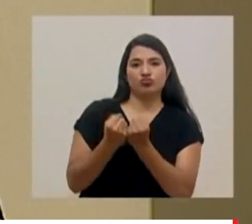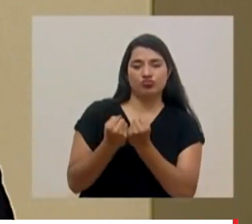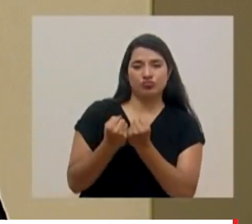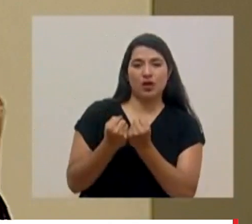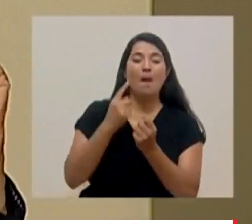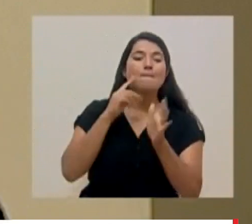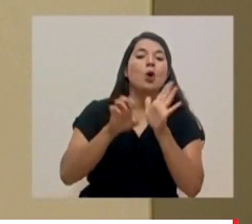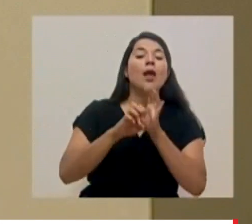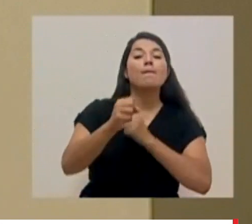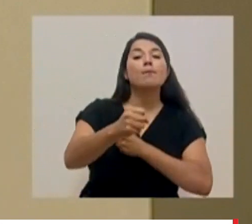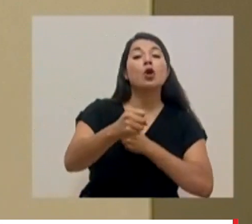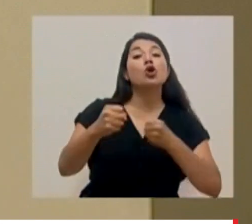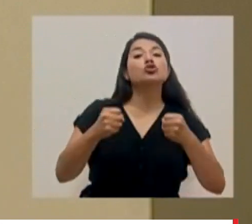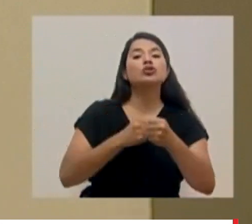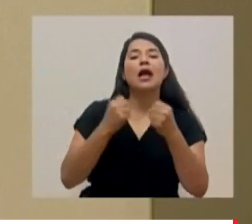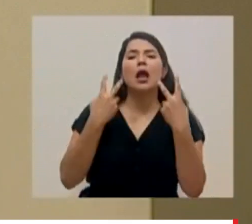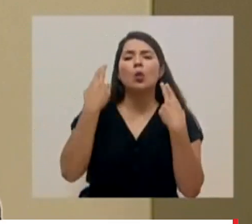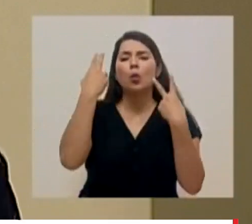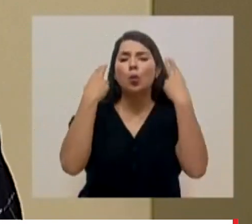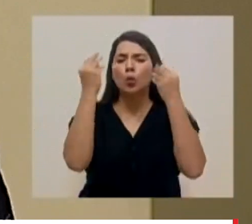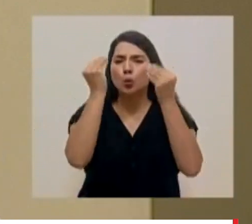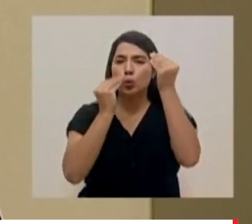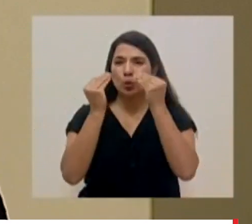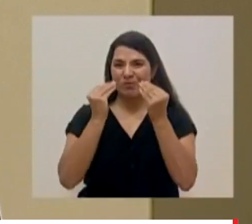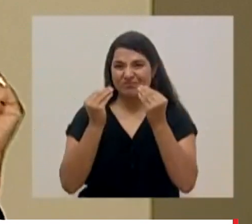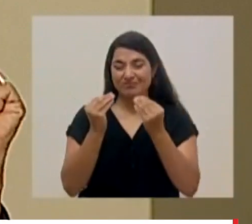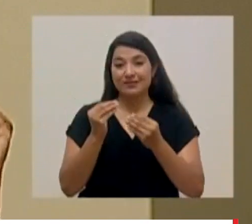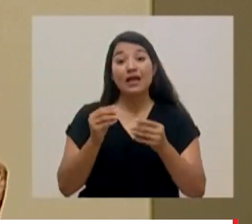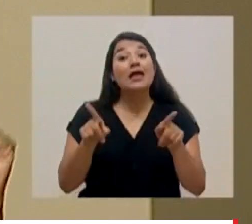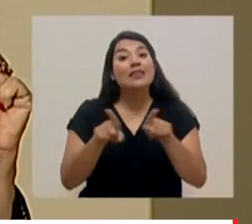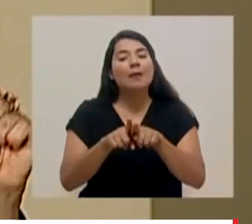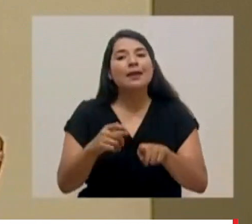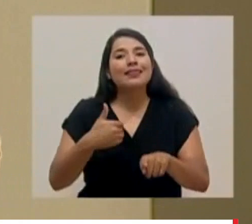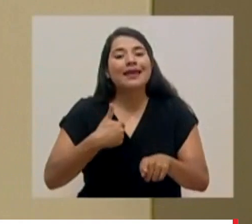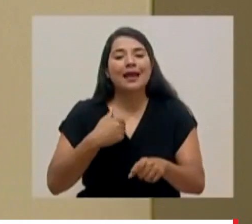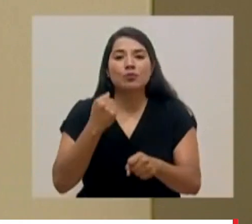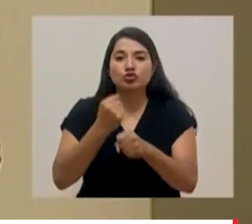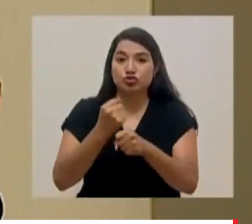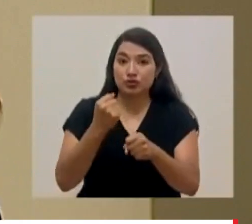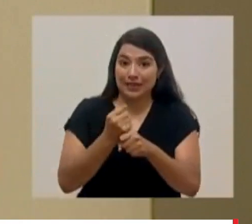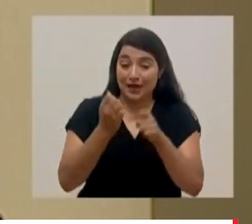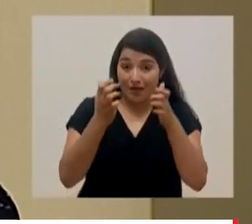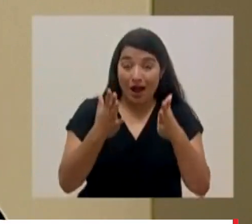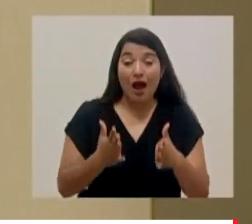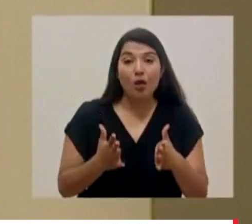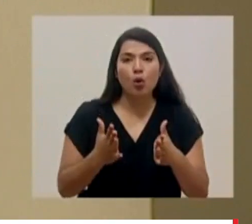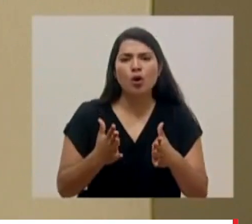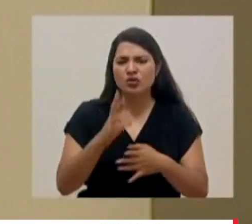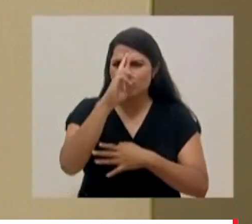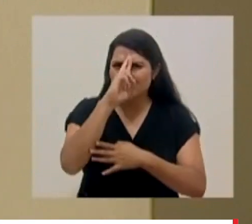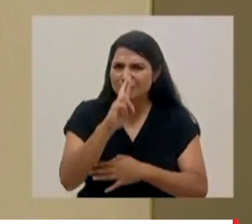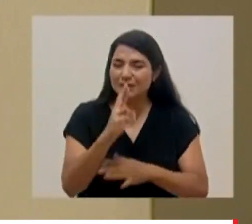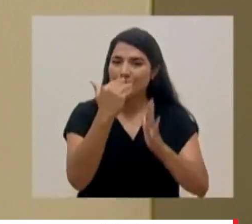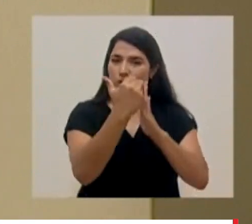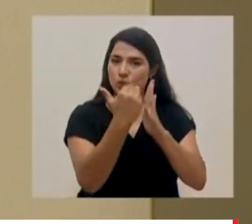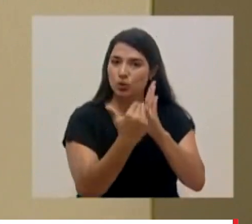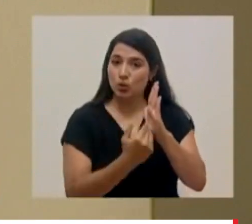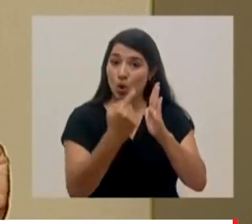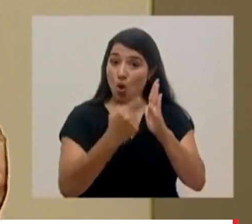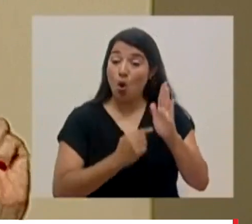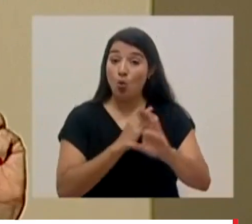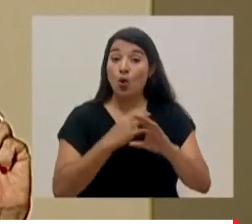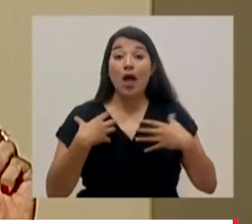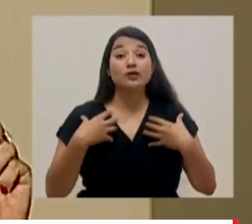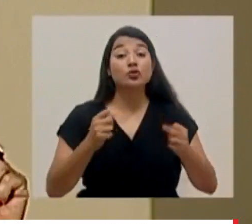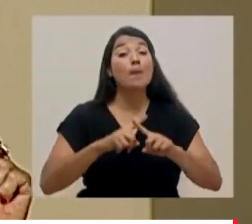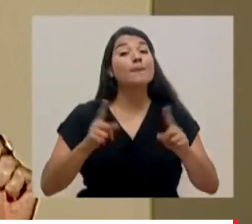uno ve un fiel cumplimiento. Tenemos personas colaboradoras de estos negocios siguiendo los protocolos, pero